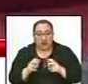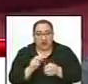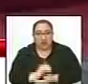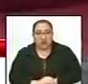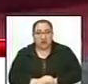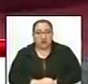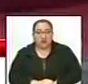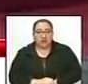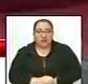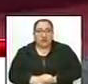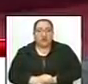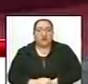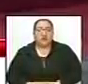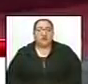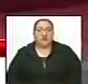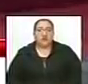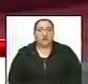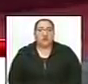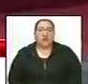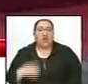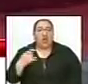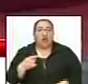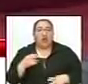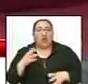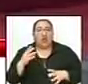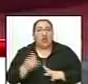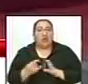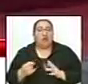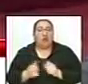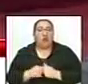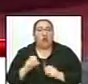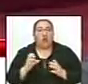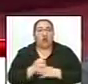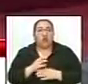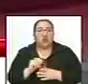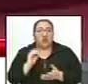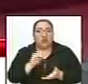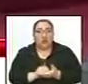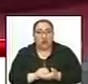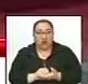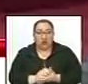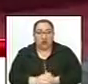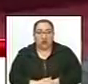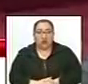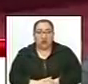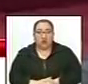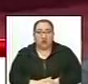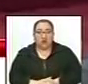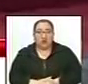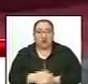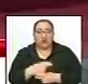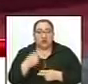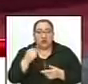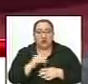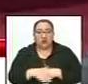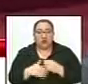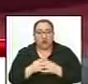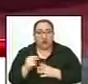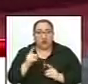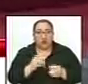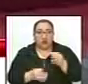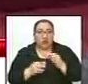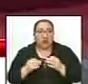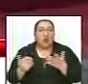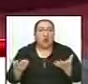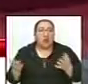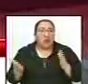investigación es un audio grabado por un consejero que lo ponen en el contexto a nivel mediático para